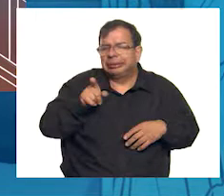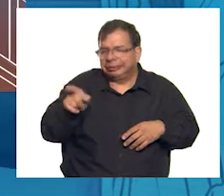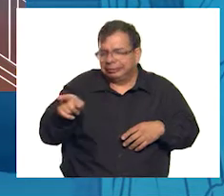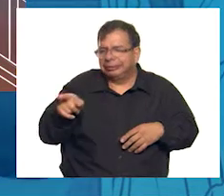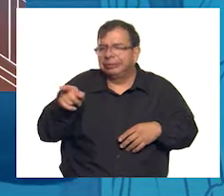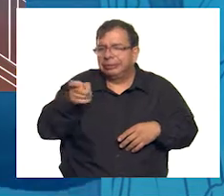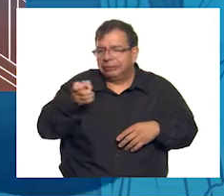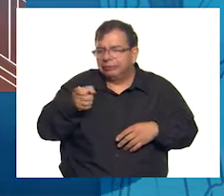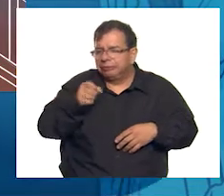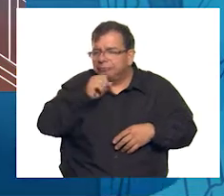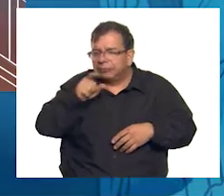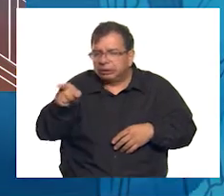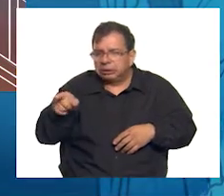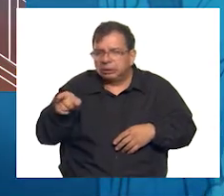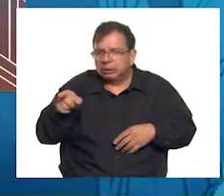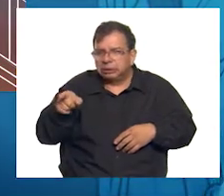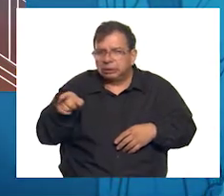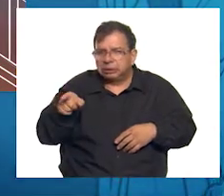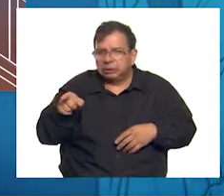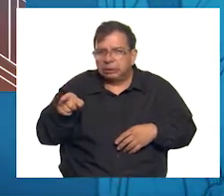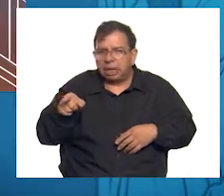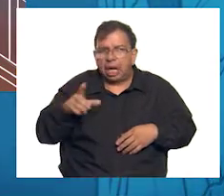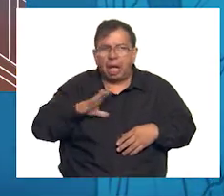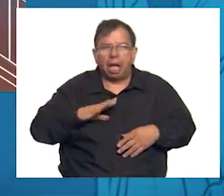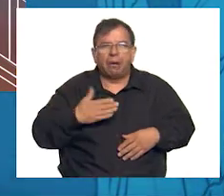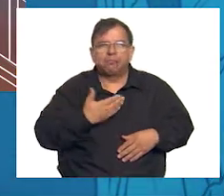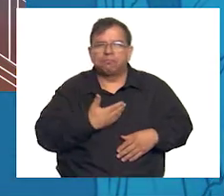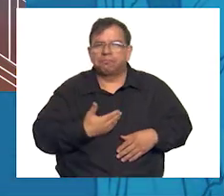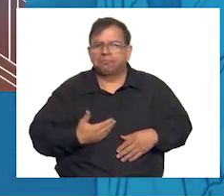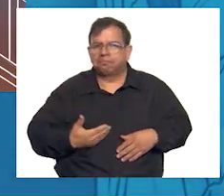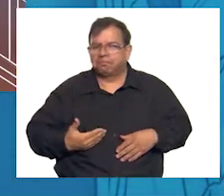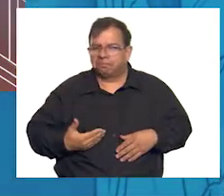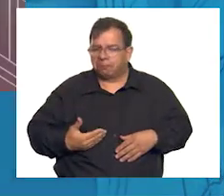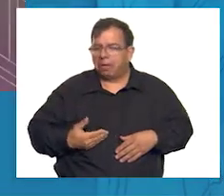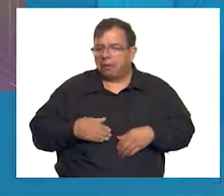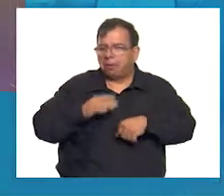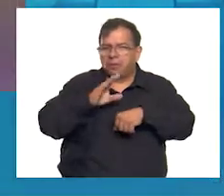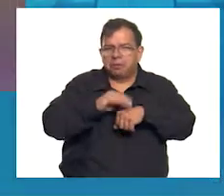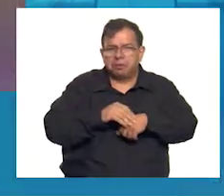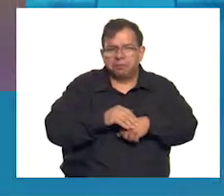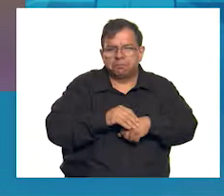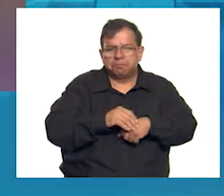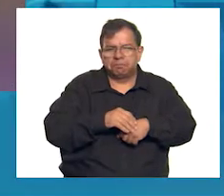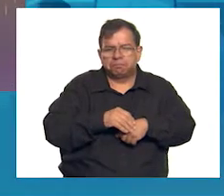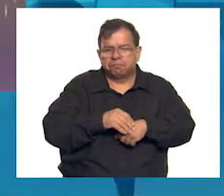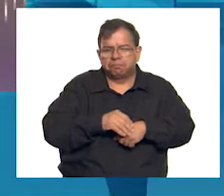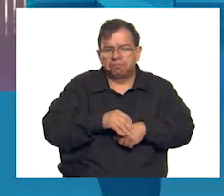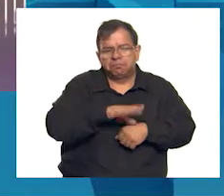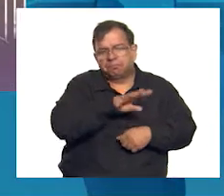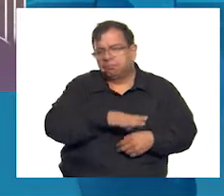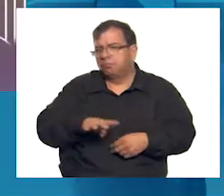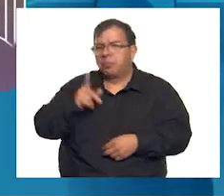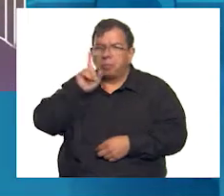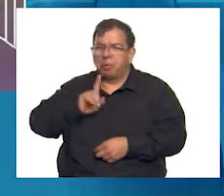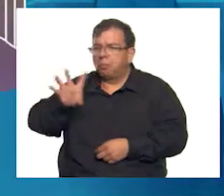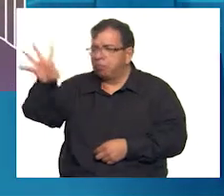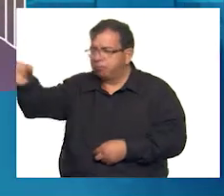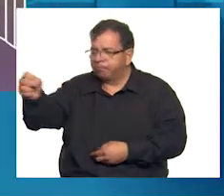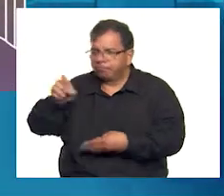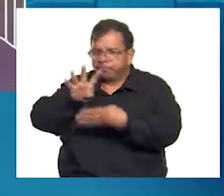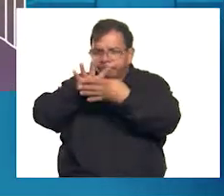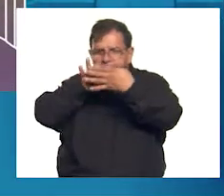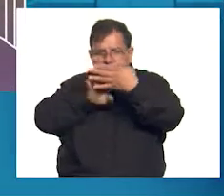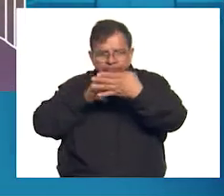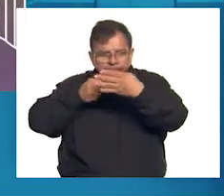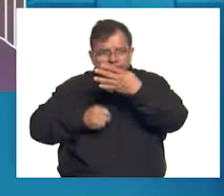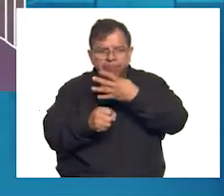y puesto que ahora tenía el permiso del orden civil, ordenó arrestar a la mulata de